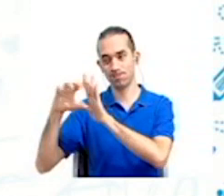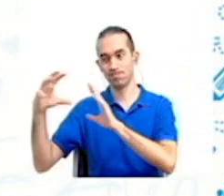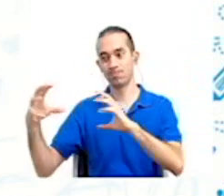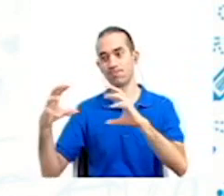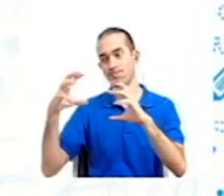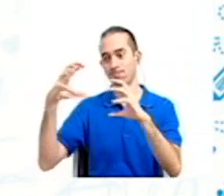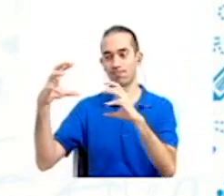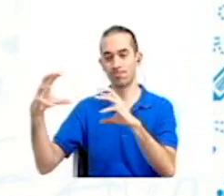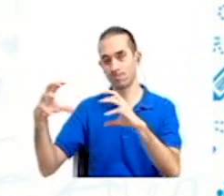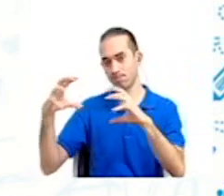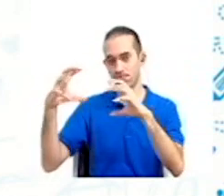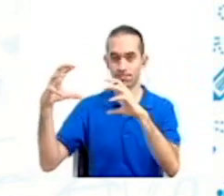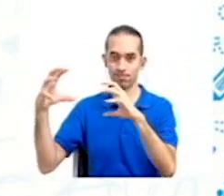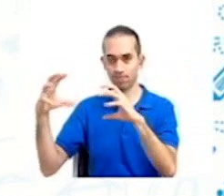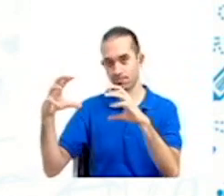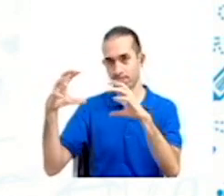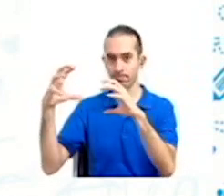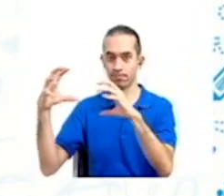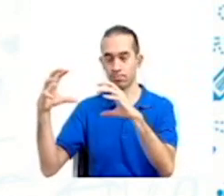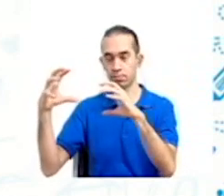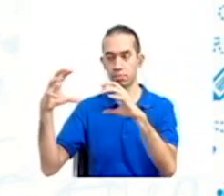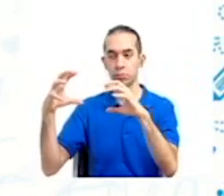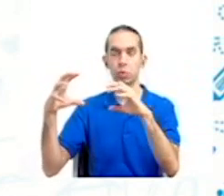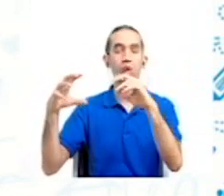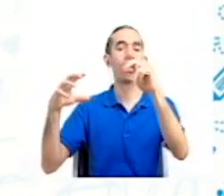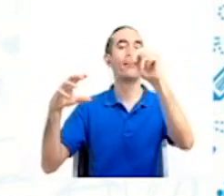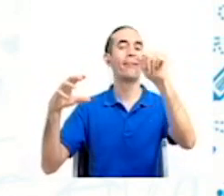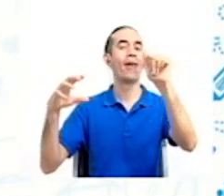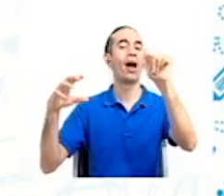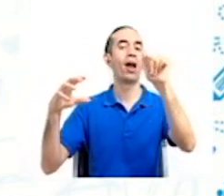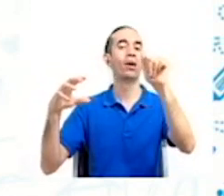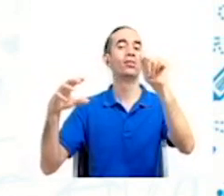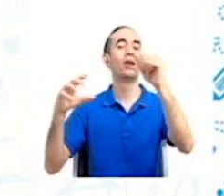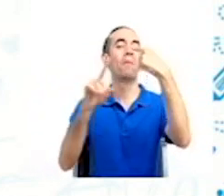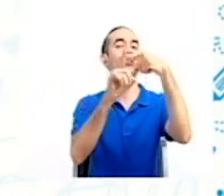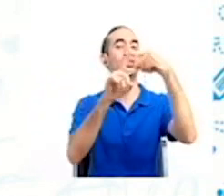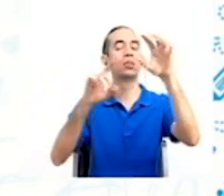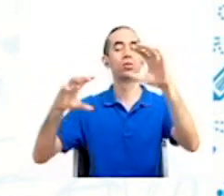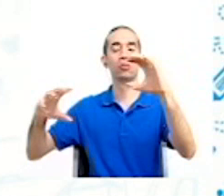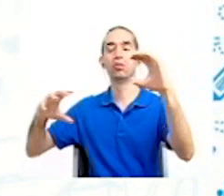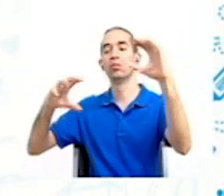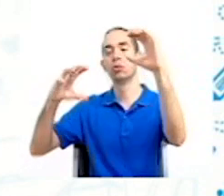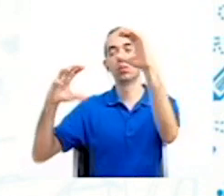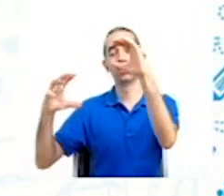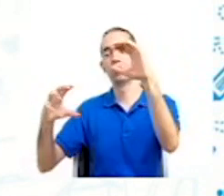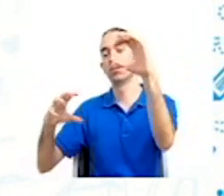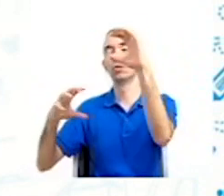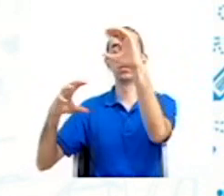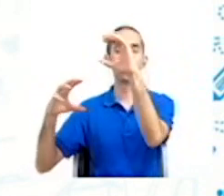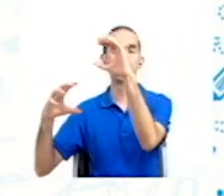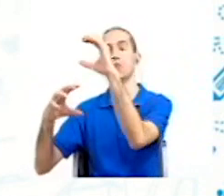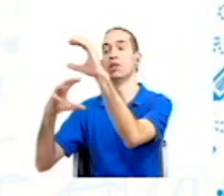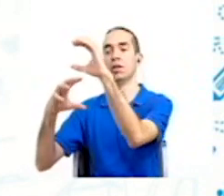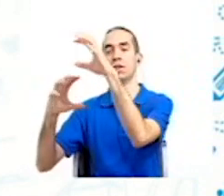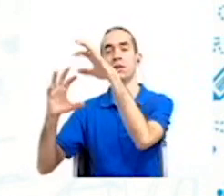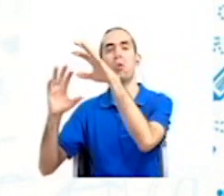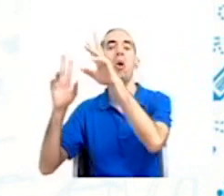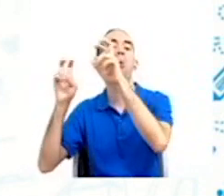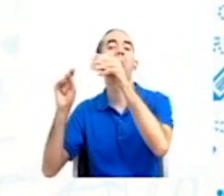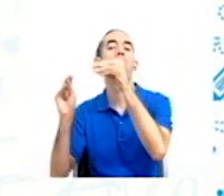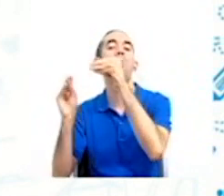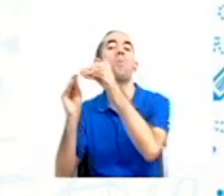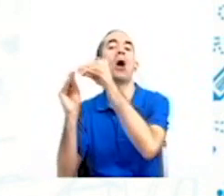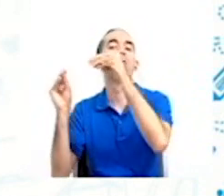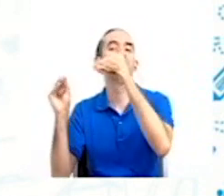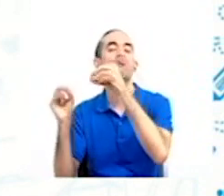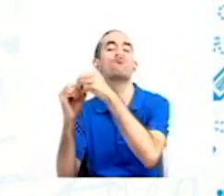otra molécula se una a la parte positiva, como si fueran imanes muy pequeños. Entonces, la parte negativa de un cloro se va a